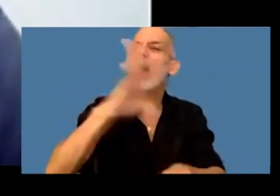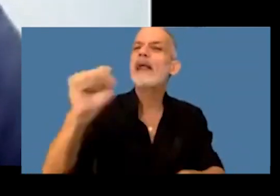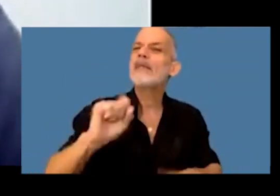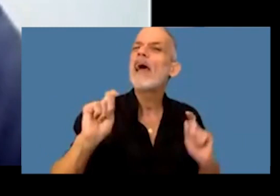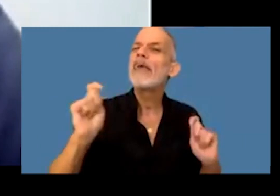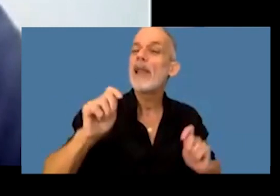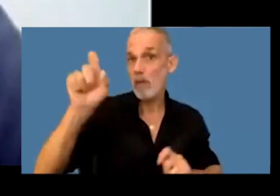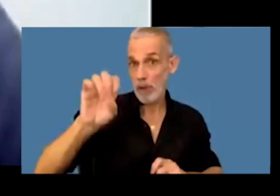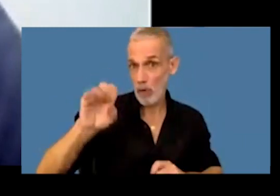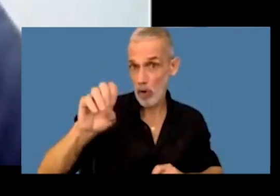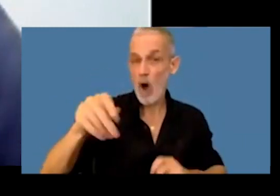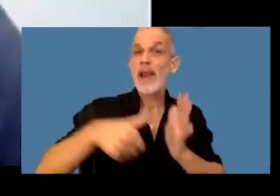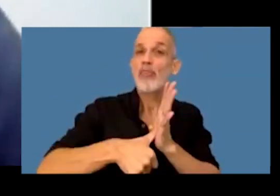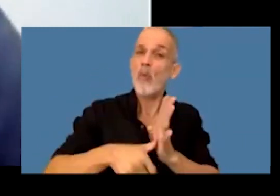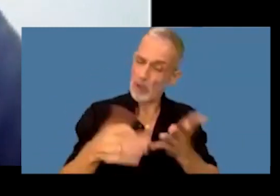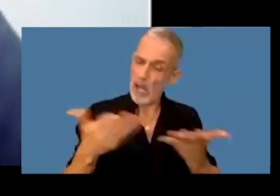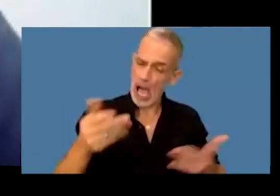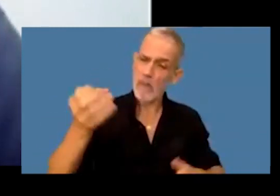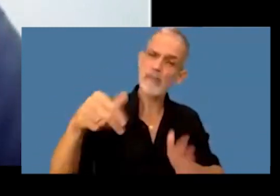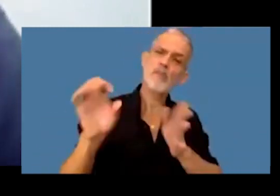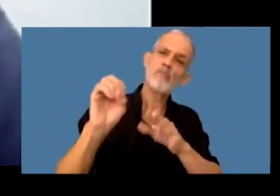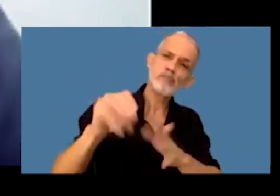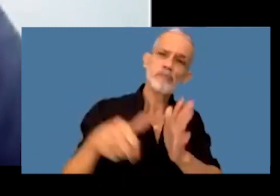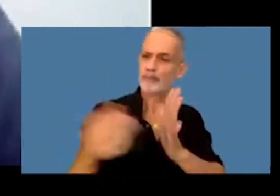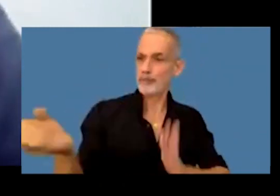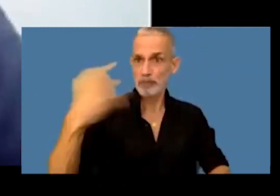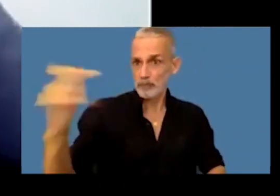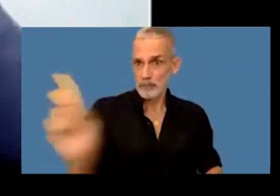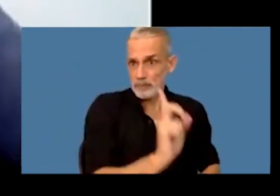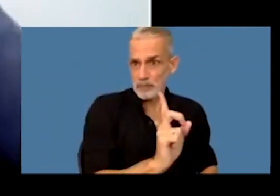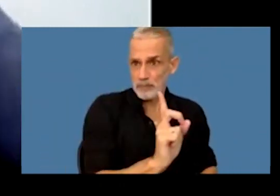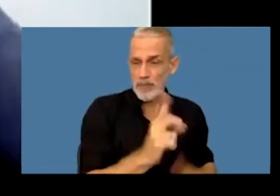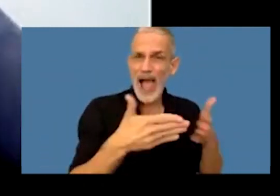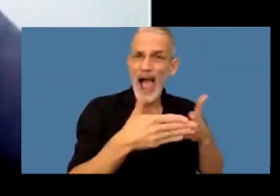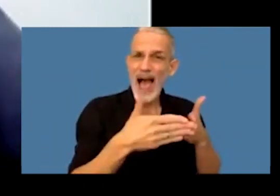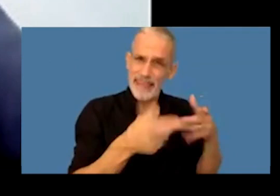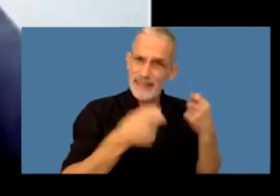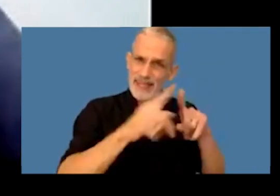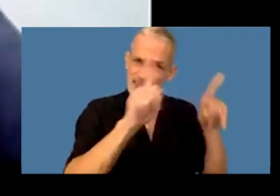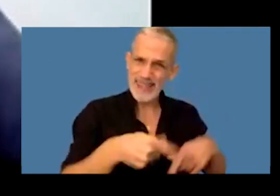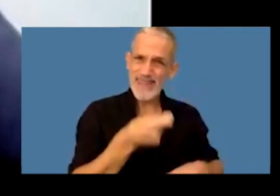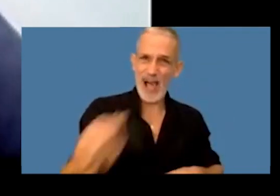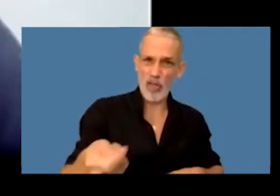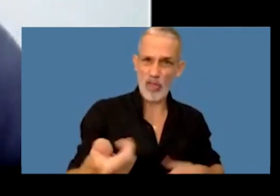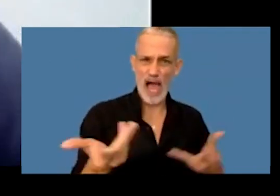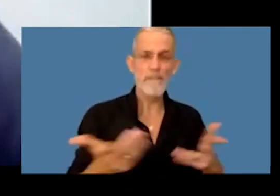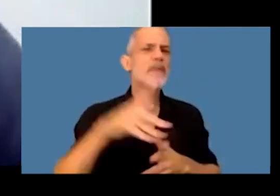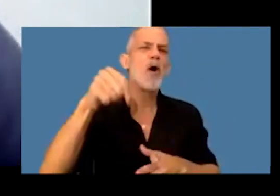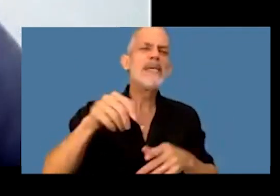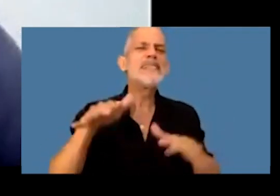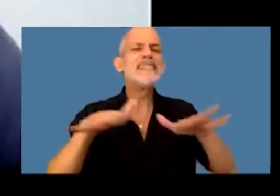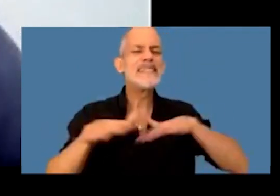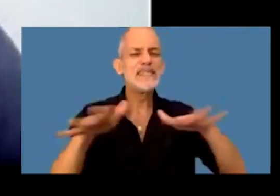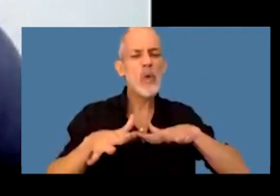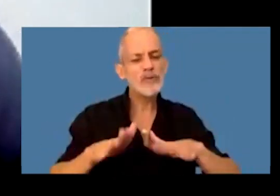DNI, y se acerca a la Agencia Nacional de Discapacidad. Se entiende que hoy estamos en una situación